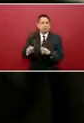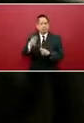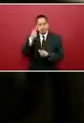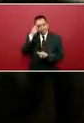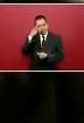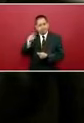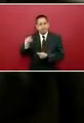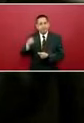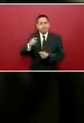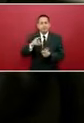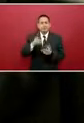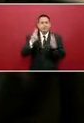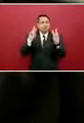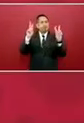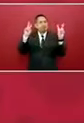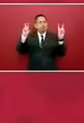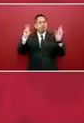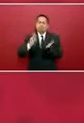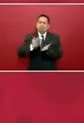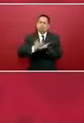las tandas del bienestar,